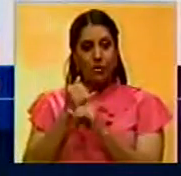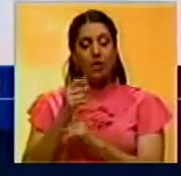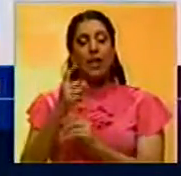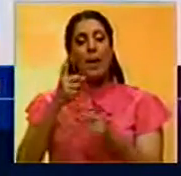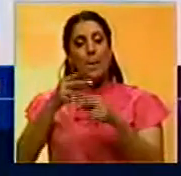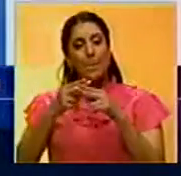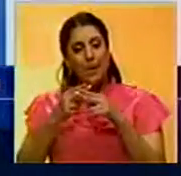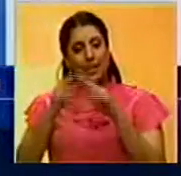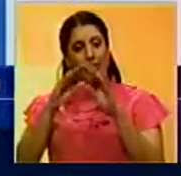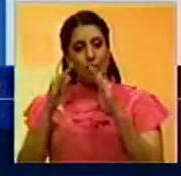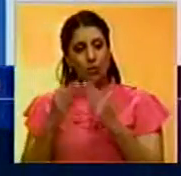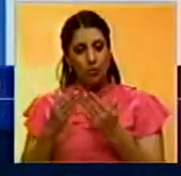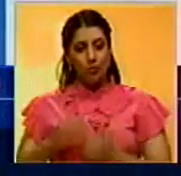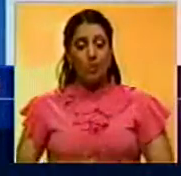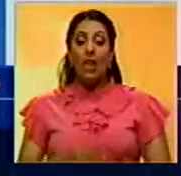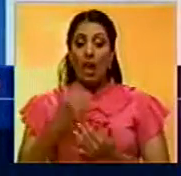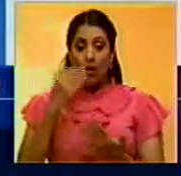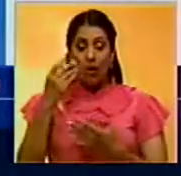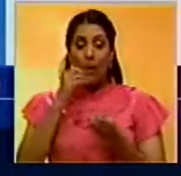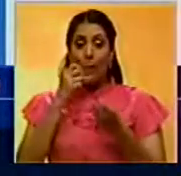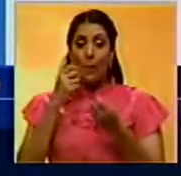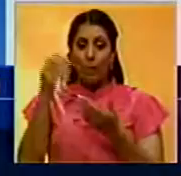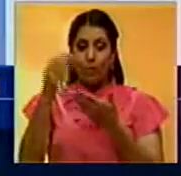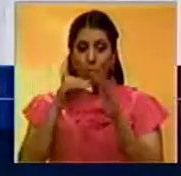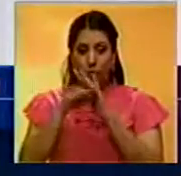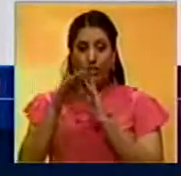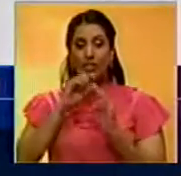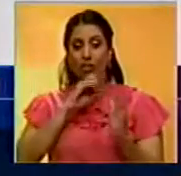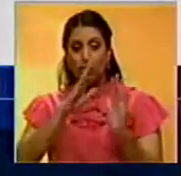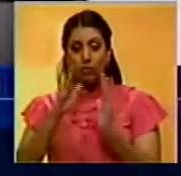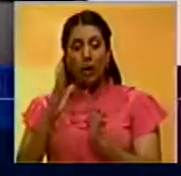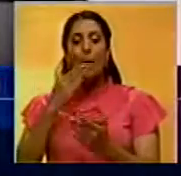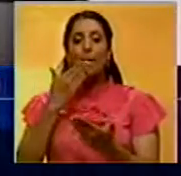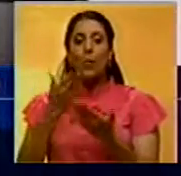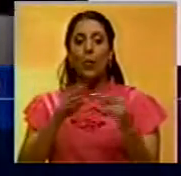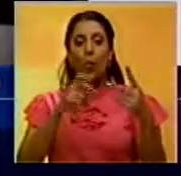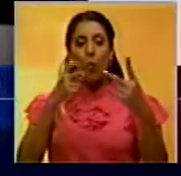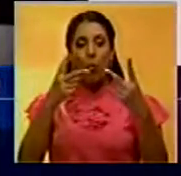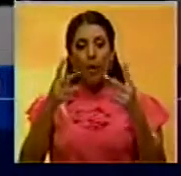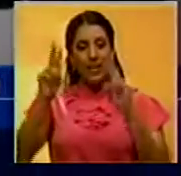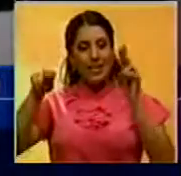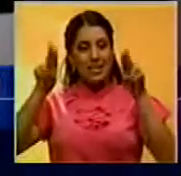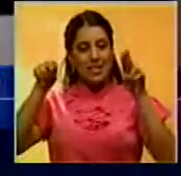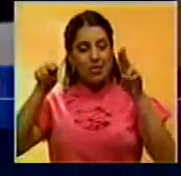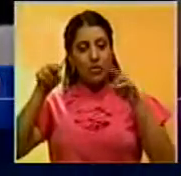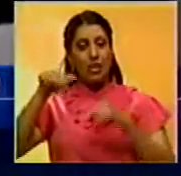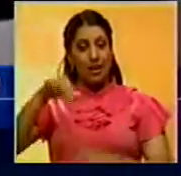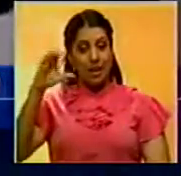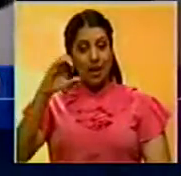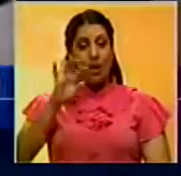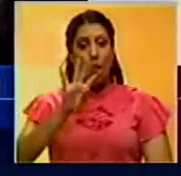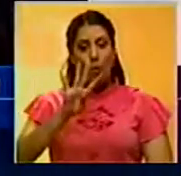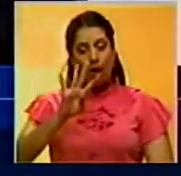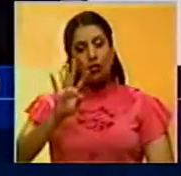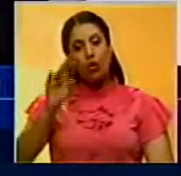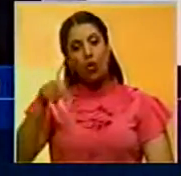préstamo del MoMA. La colección Patricia Fels de Cisneros presentará una nueva exposición en Caracas el 4 de noviembre. colección Fels de